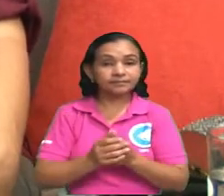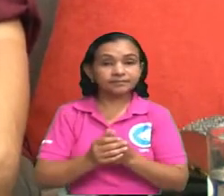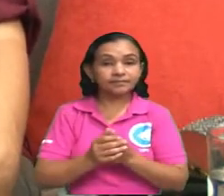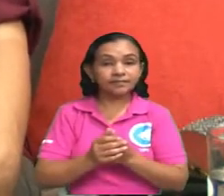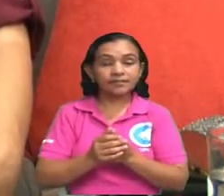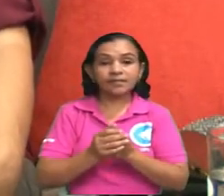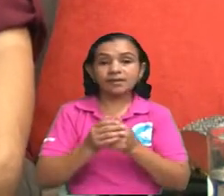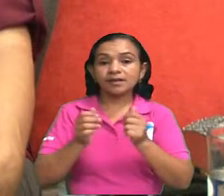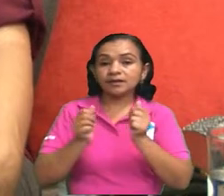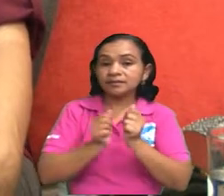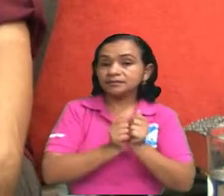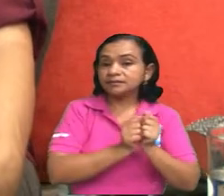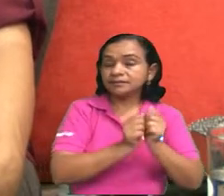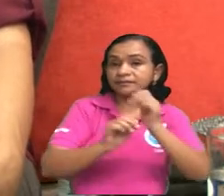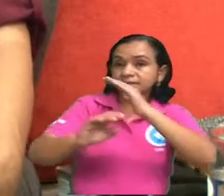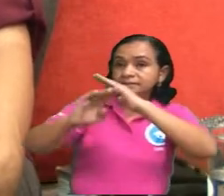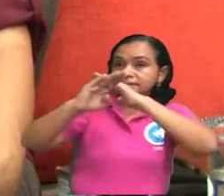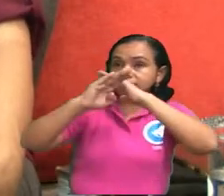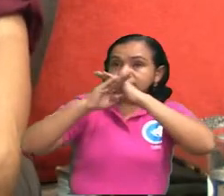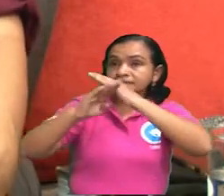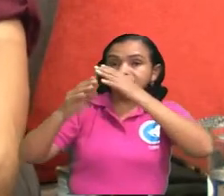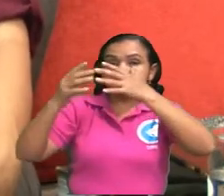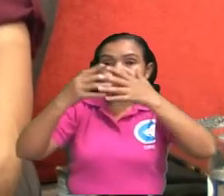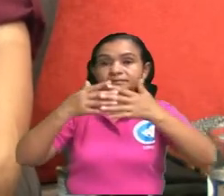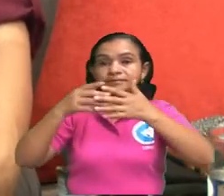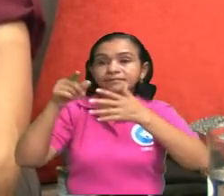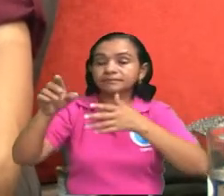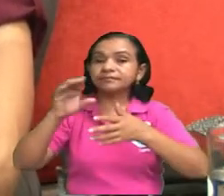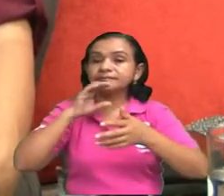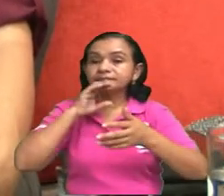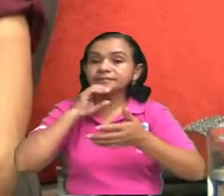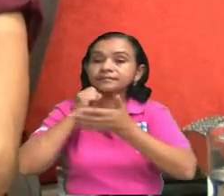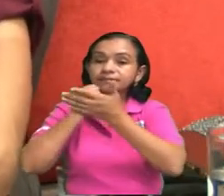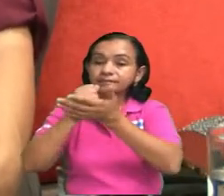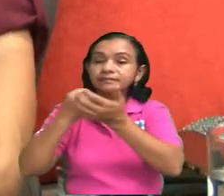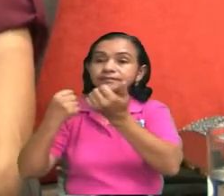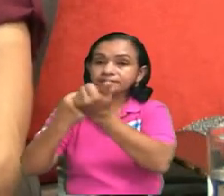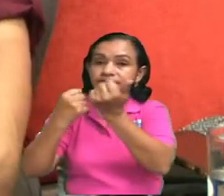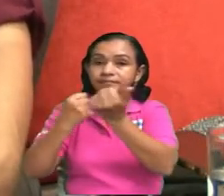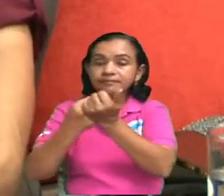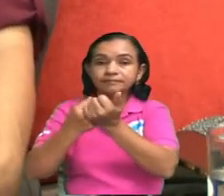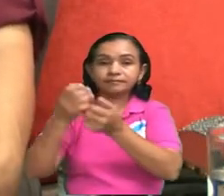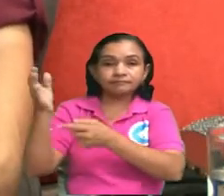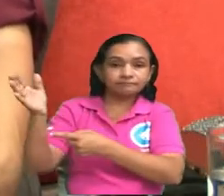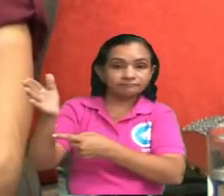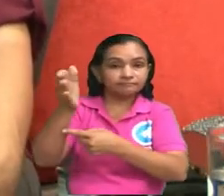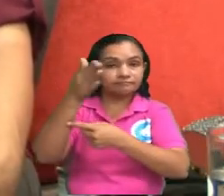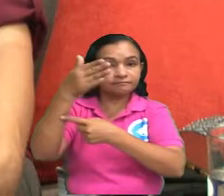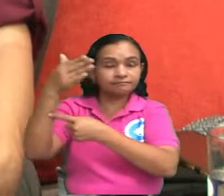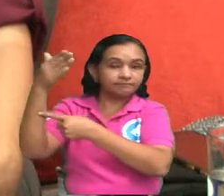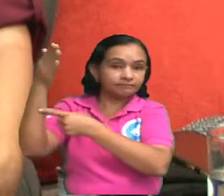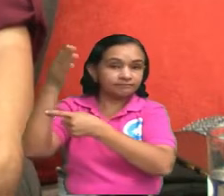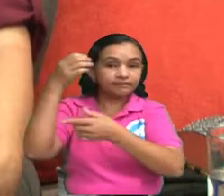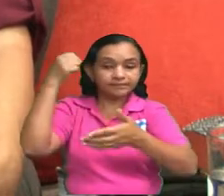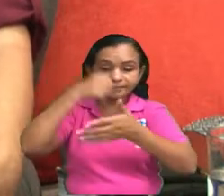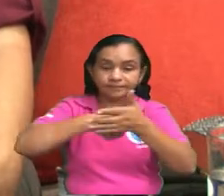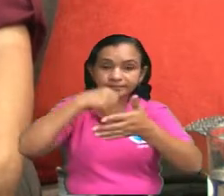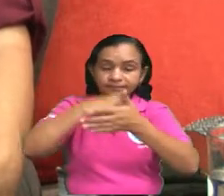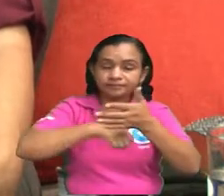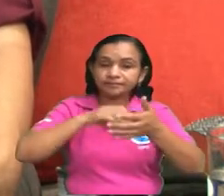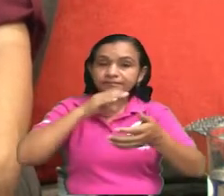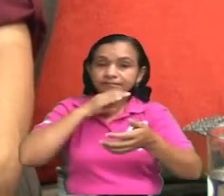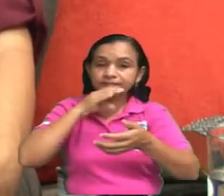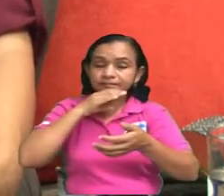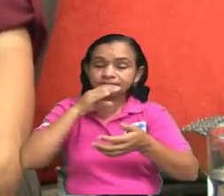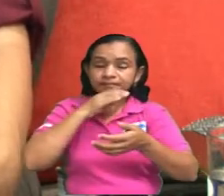acompañamos la resistencia antiimperialista de nuestros okay. hermanos cubanos. Tomamos la bandera de defensa de la Revolución Cubana